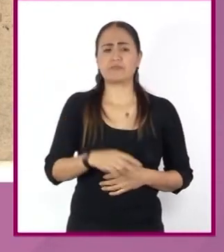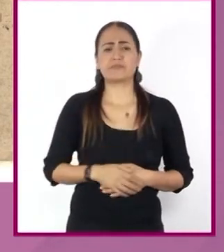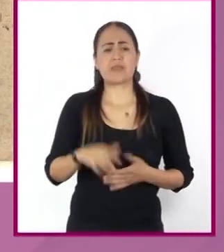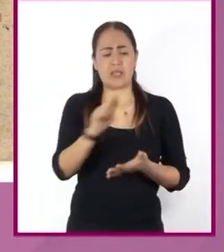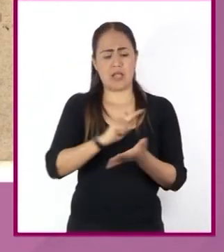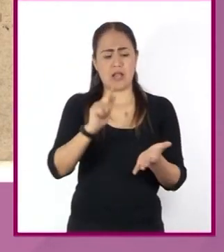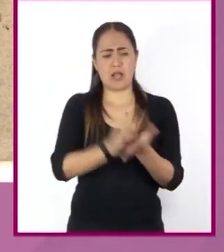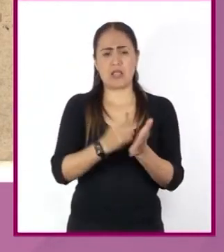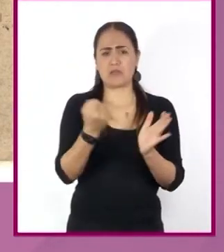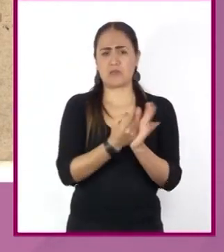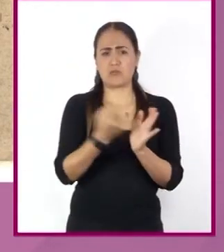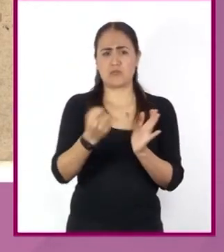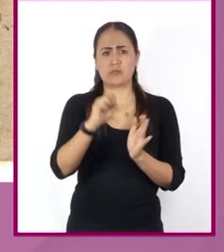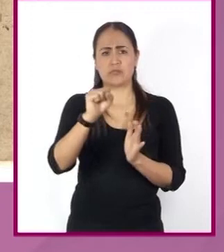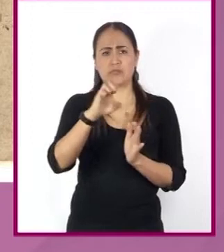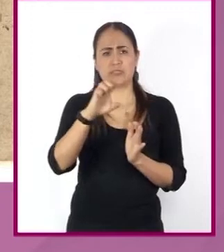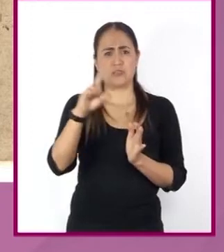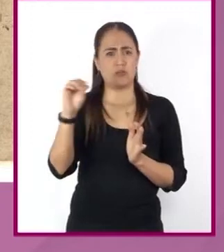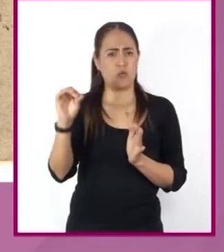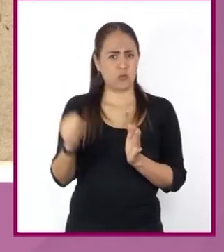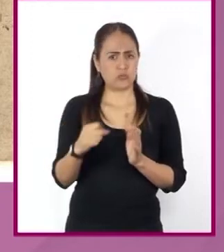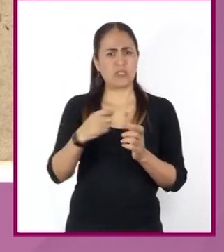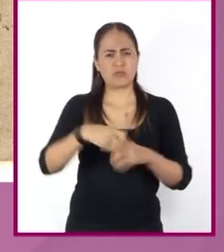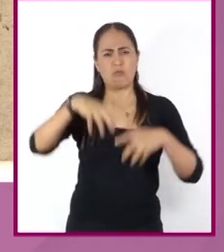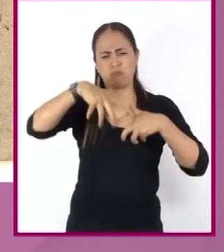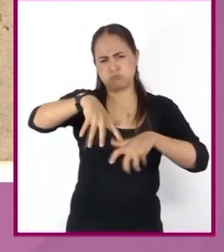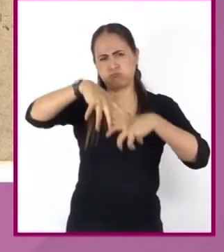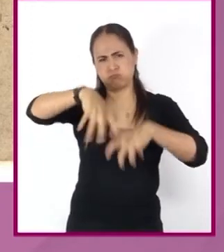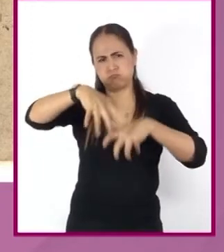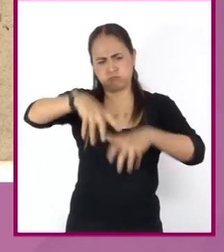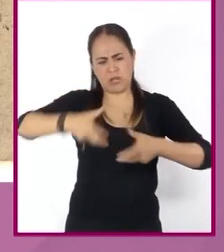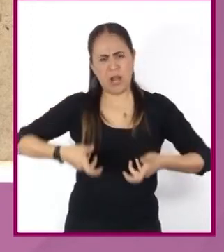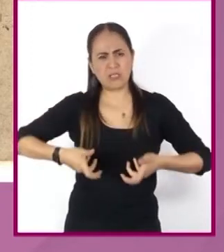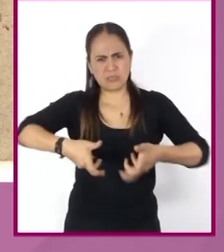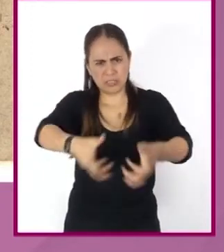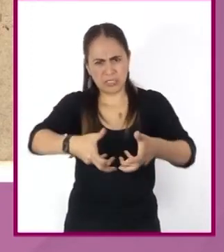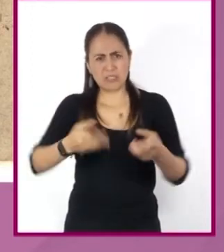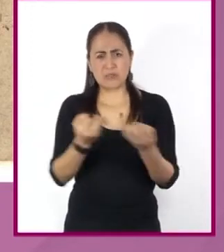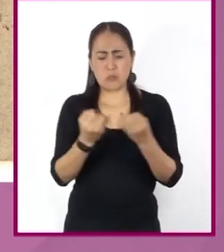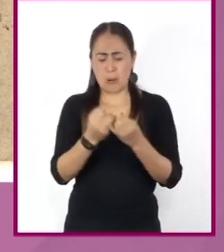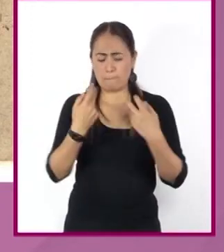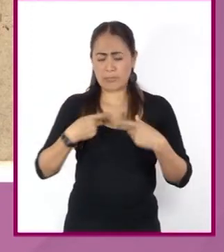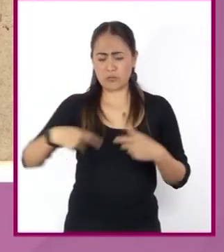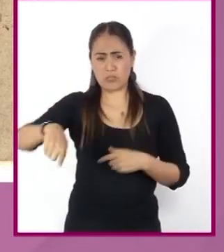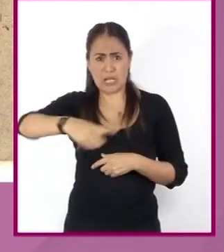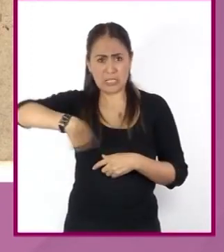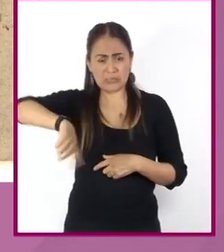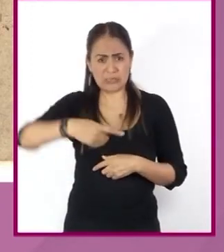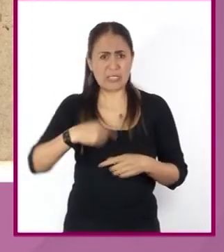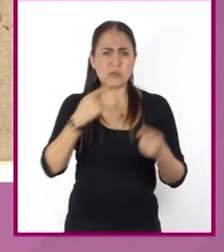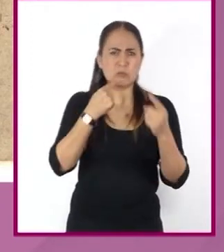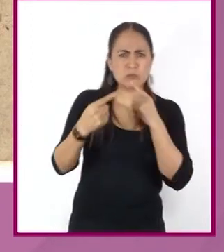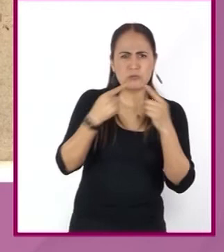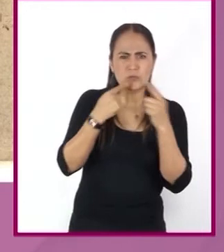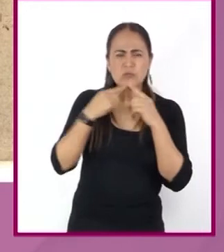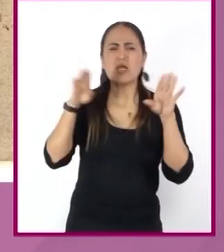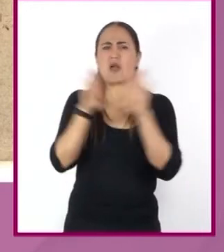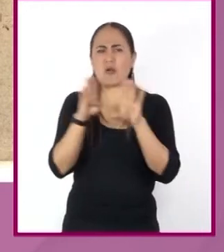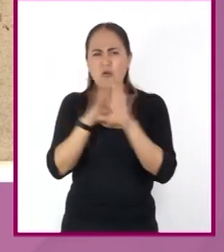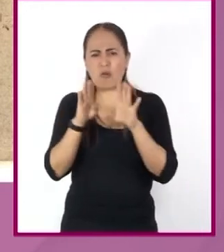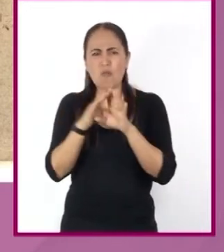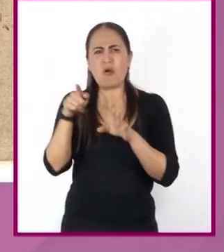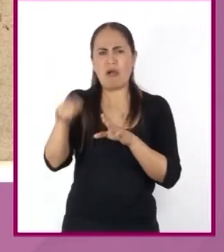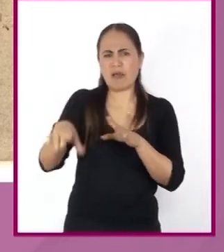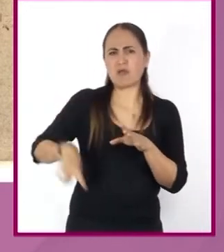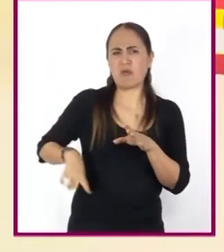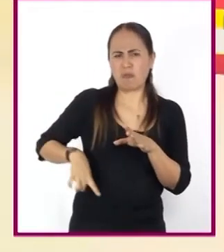de sellos provocó numerosos tumultos callejeros e incitó a los colonos a discutir la mejor forma de reformar el gobierno